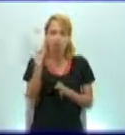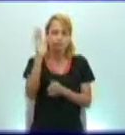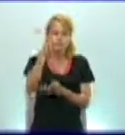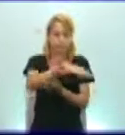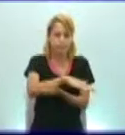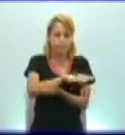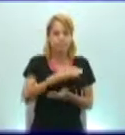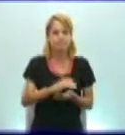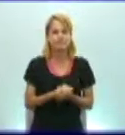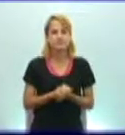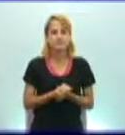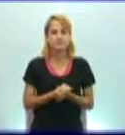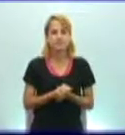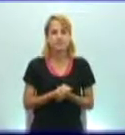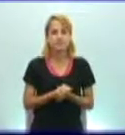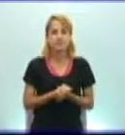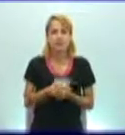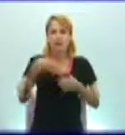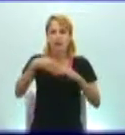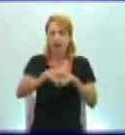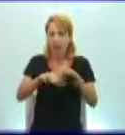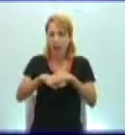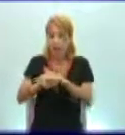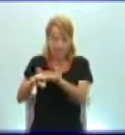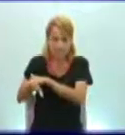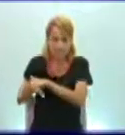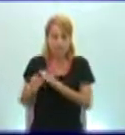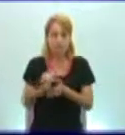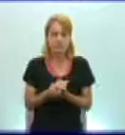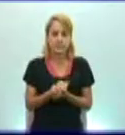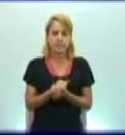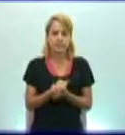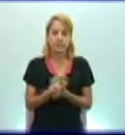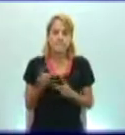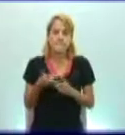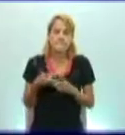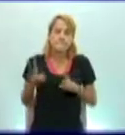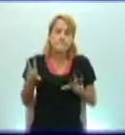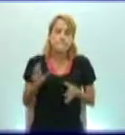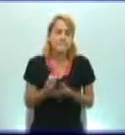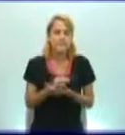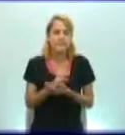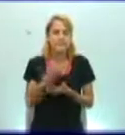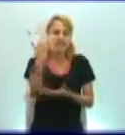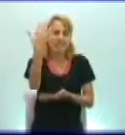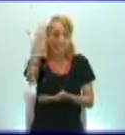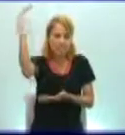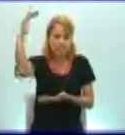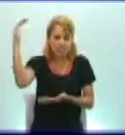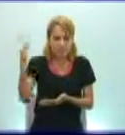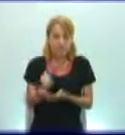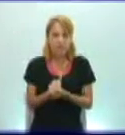fácilmente. Y de almacenamiento, ya que para épocas de escasez las raíces